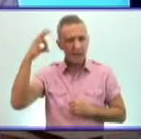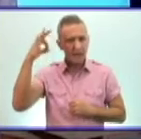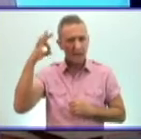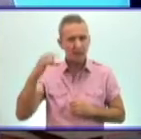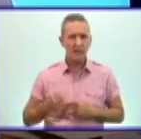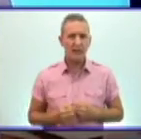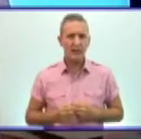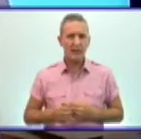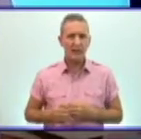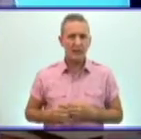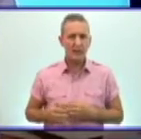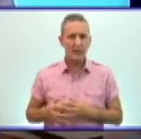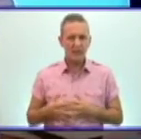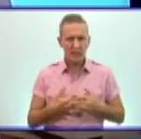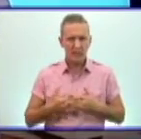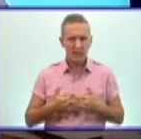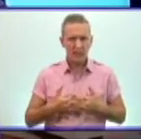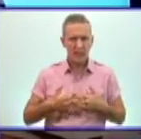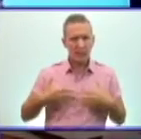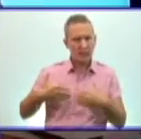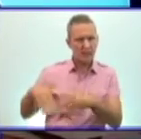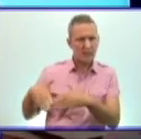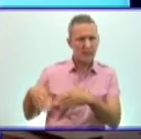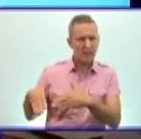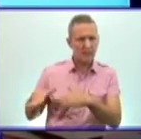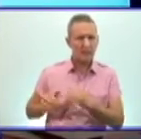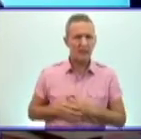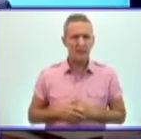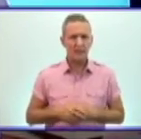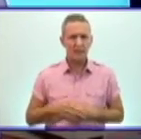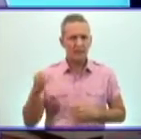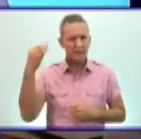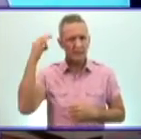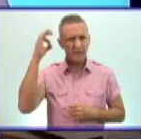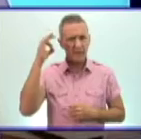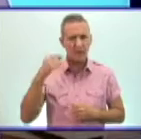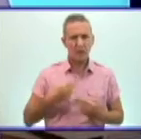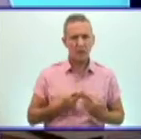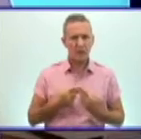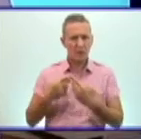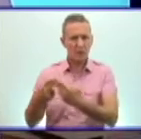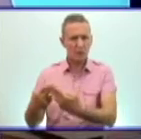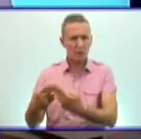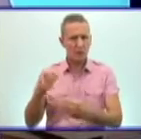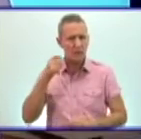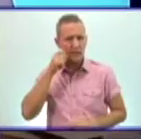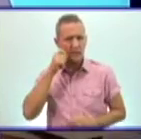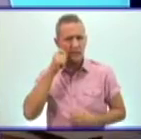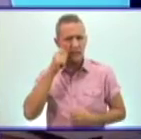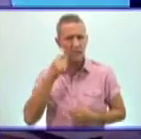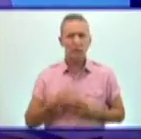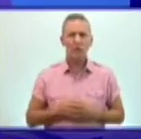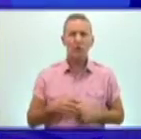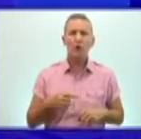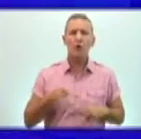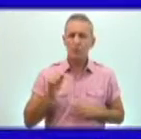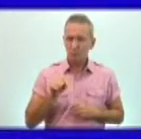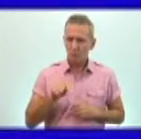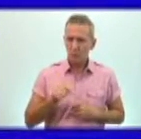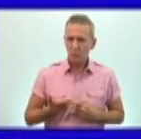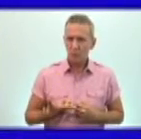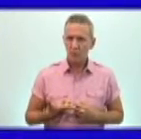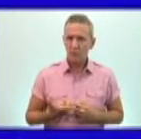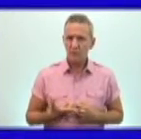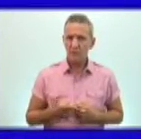en la lógica emancipadora, en la lógica rebelde y heroica de Antonio Maceo. Por eso